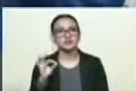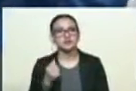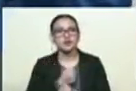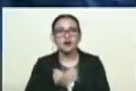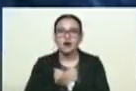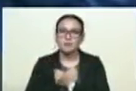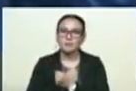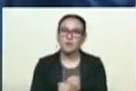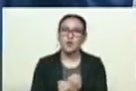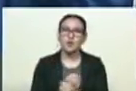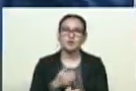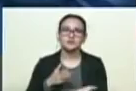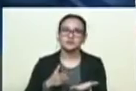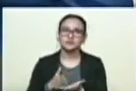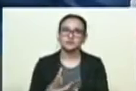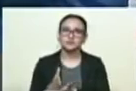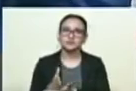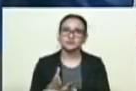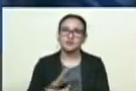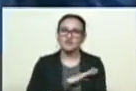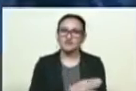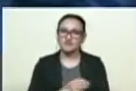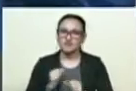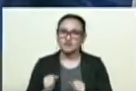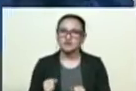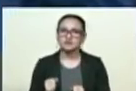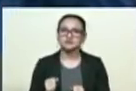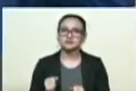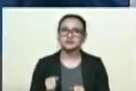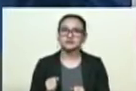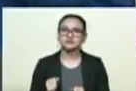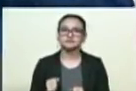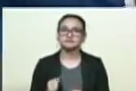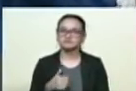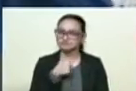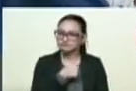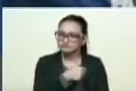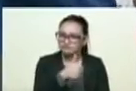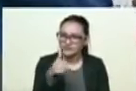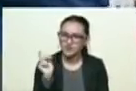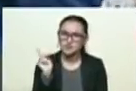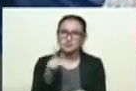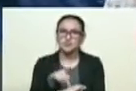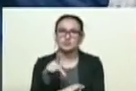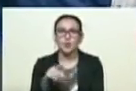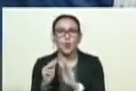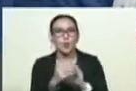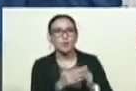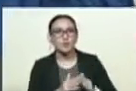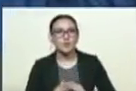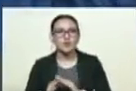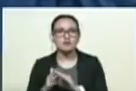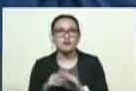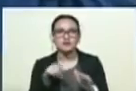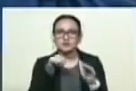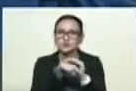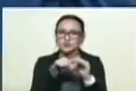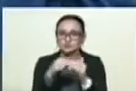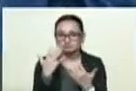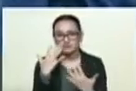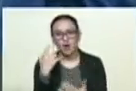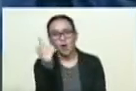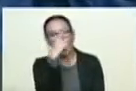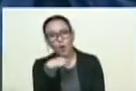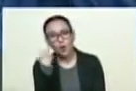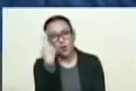amor, con nuestra lealtad, con nuestra fuerza, de que nos vamos a ir rincón por rincón, comunidad por comunidad, a verle los ojos a